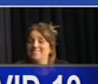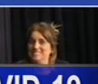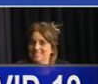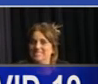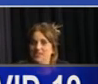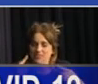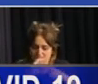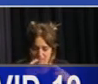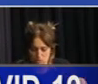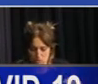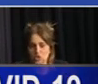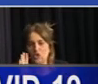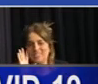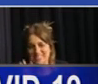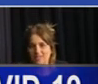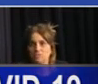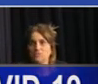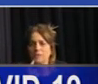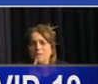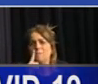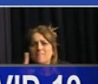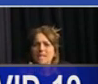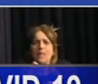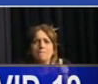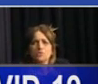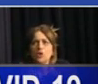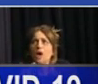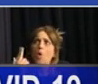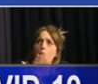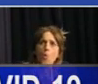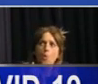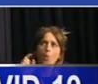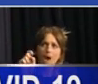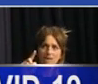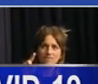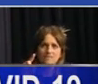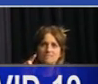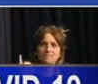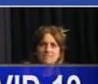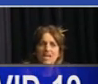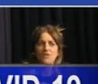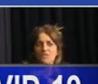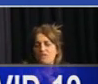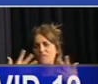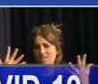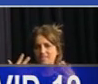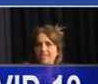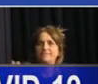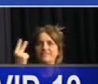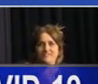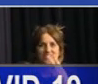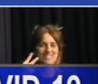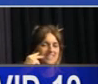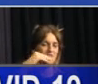porque sabemos que hay miles de uruguayos en la fiesta retornan al país